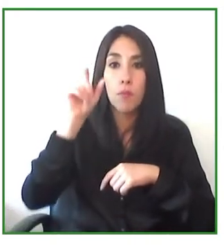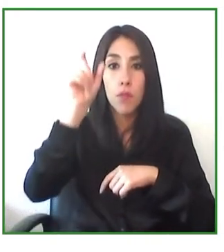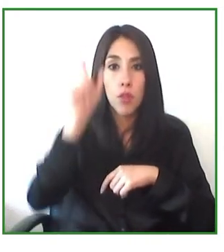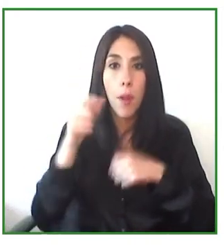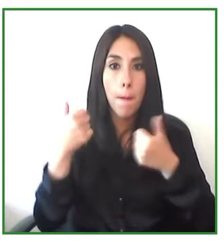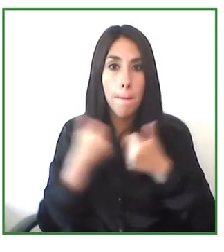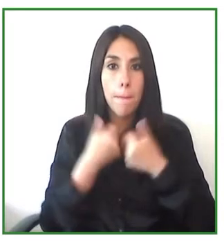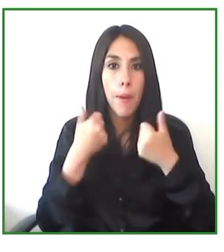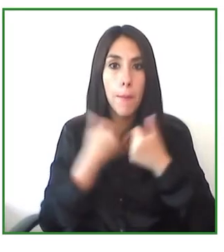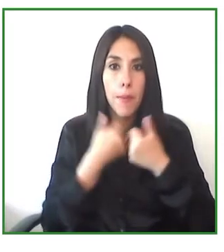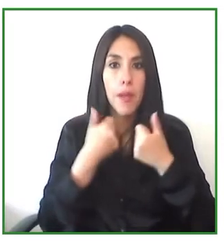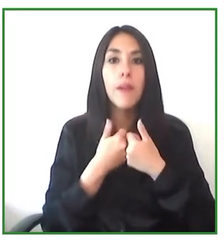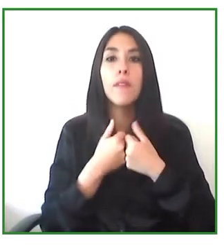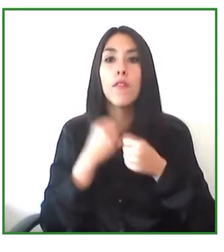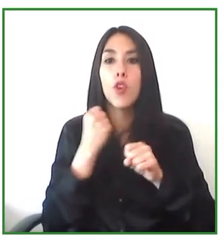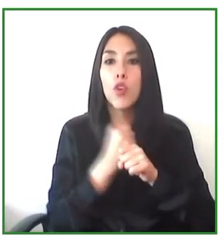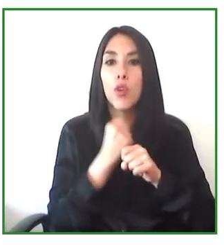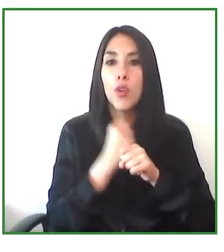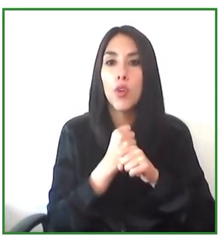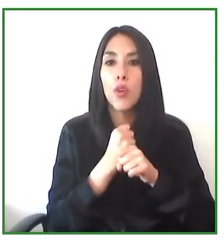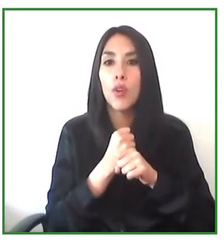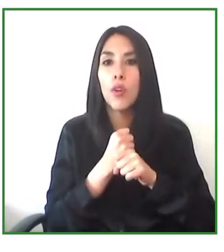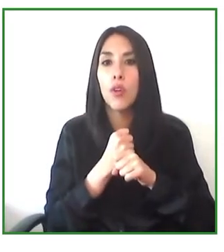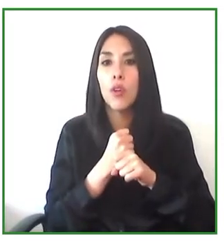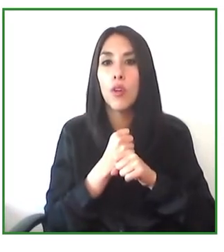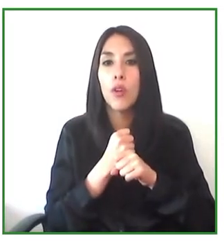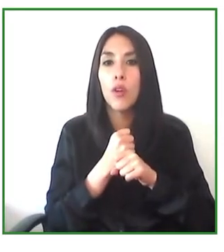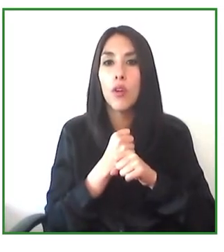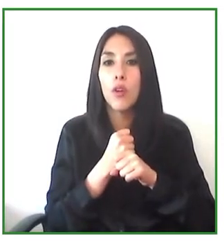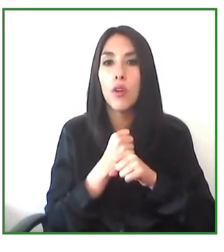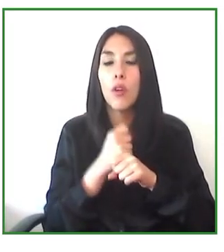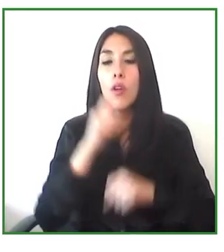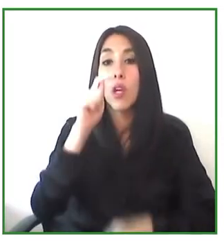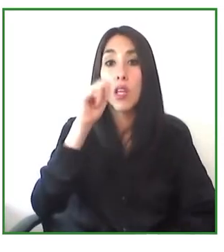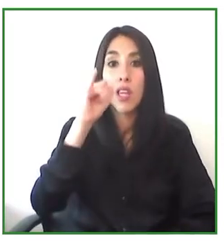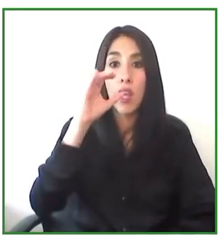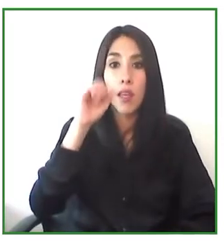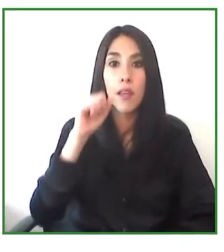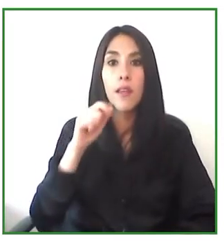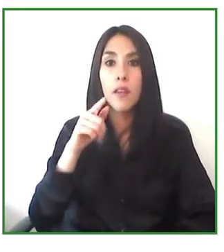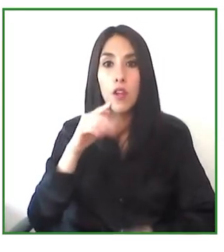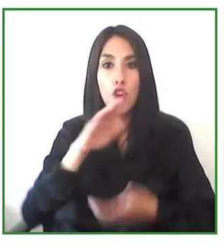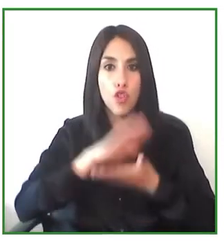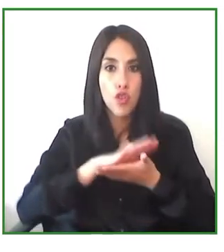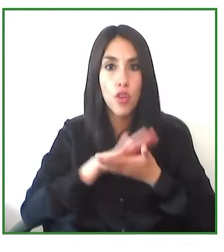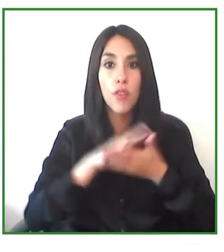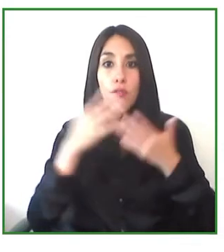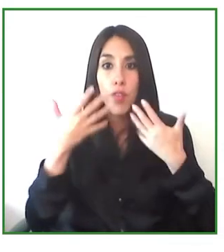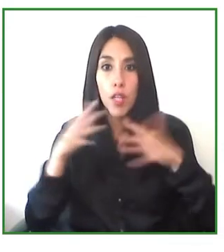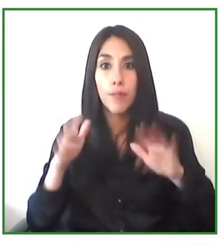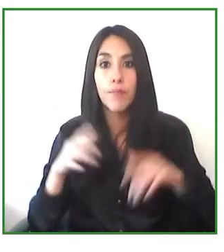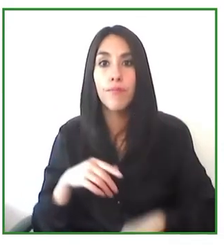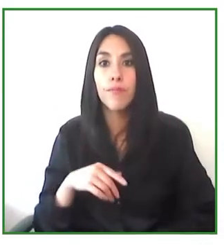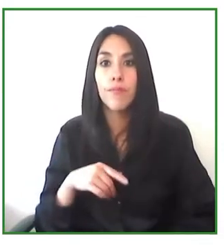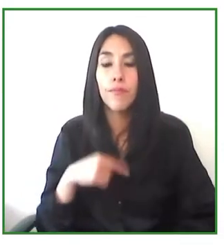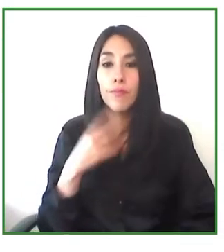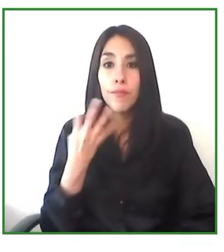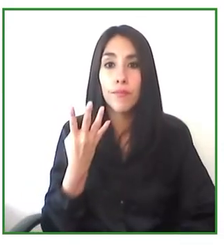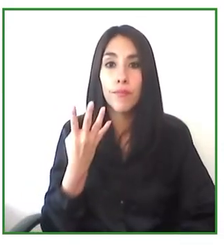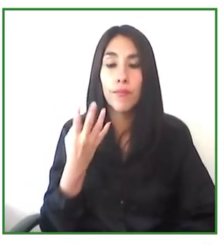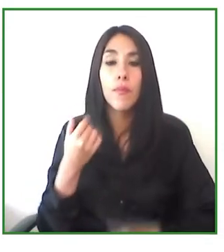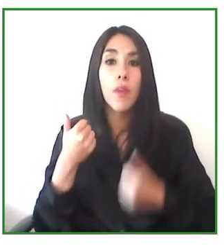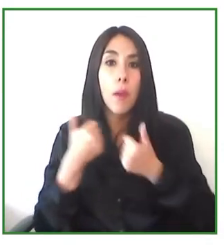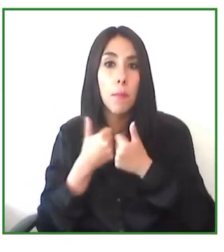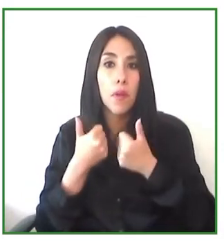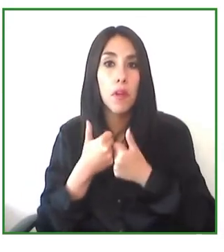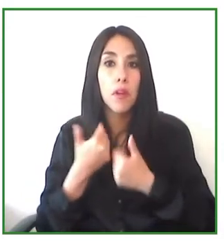fundación, con lo cual ya somos 4 profesionales que estamos capacitándonos, aprendiendo a usar Blimey